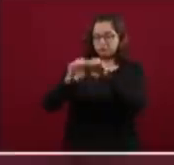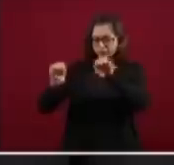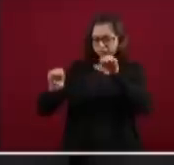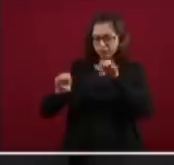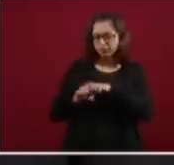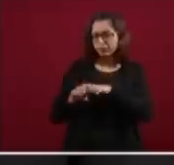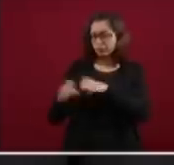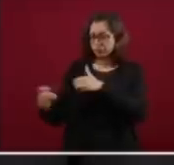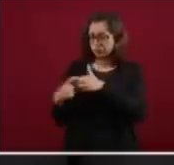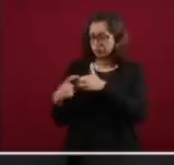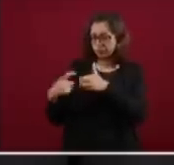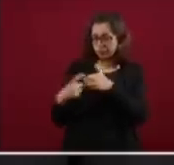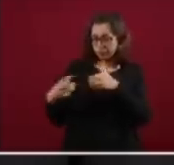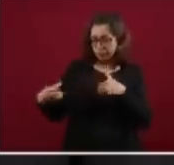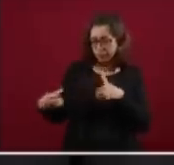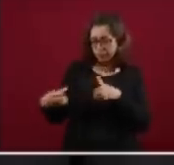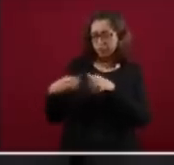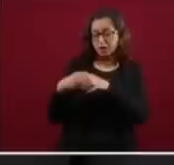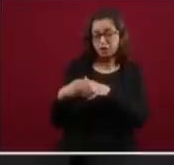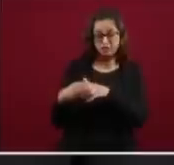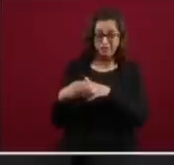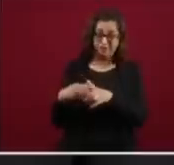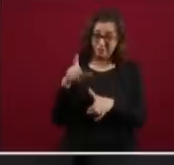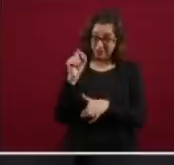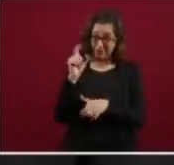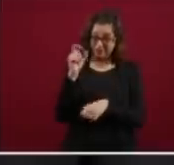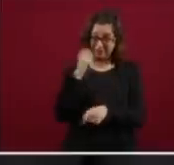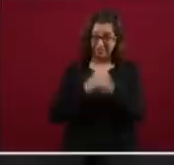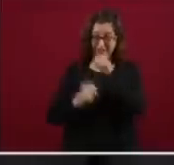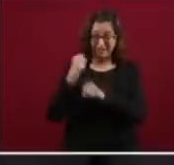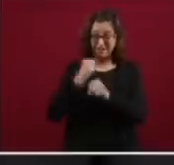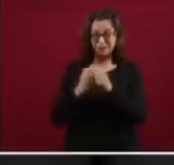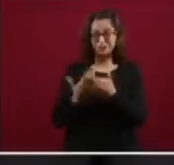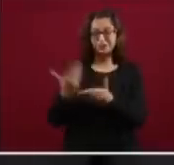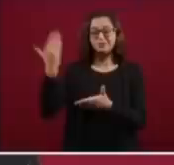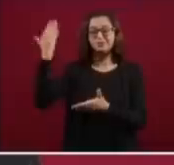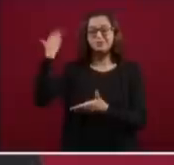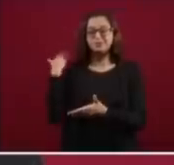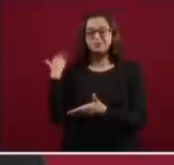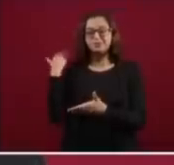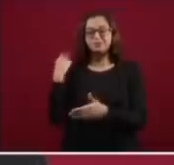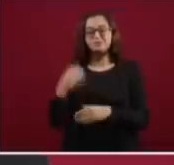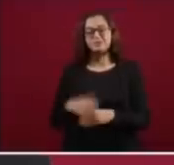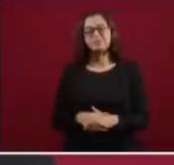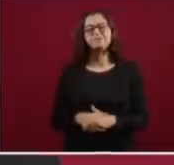hacer casi 20 años pues sí